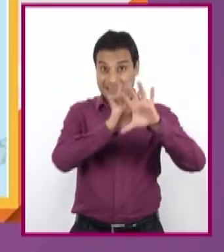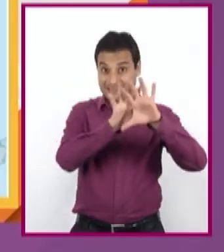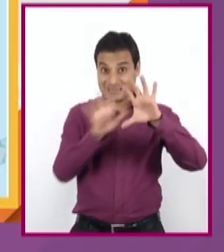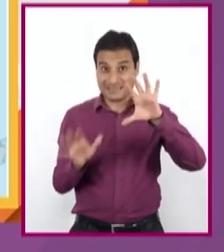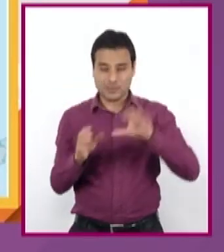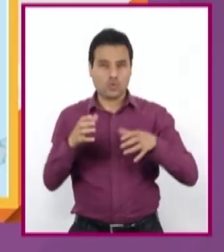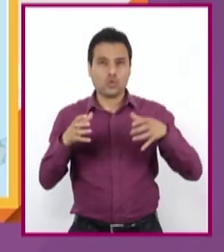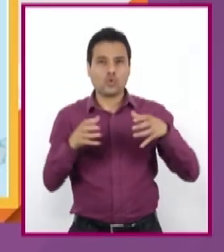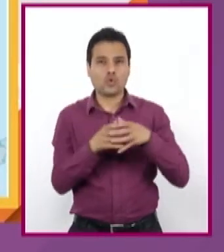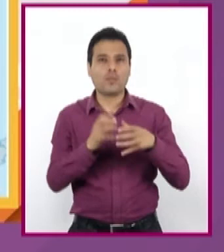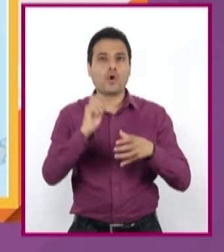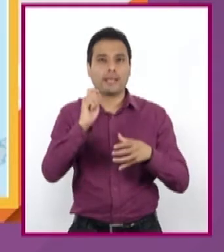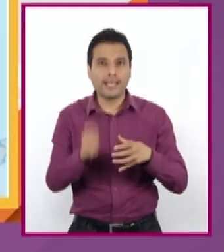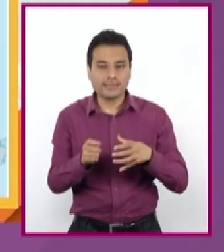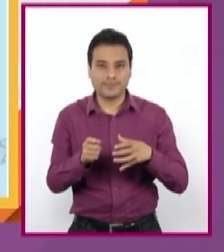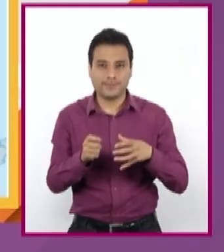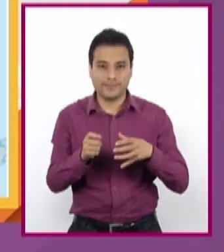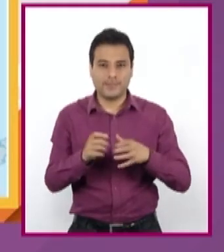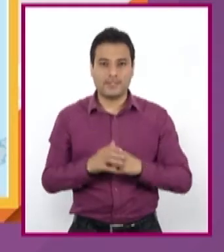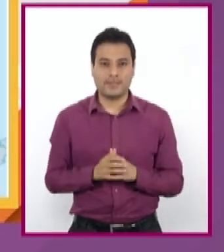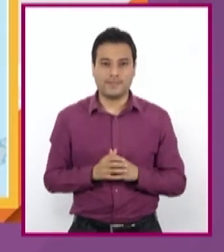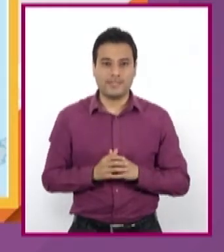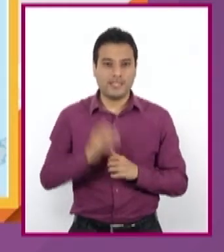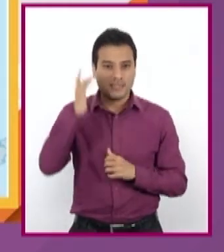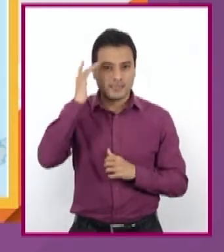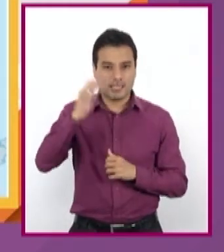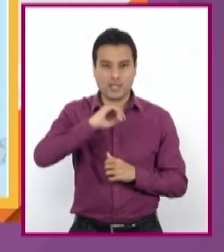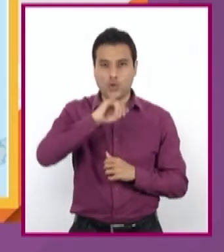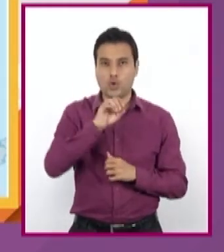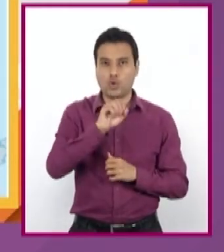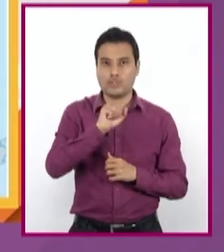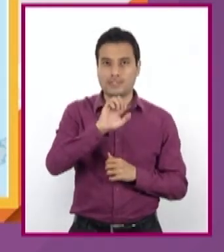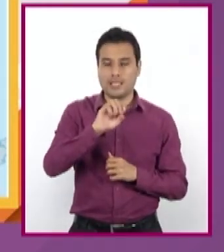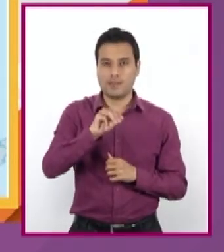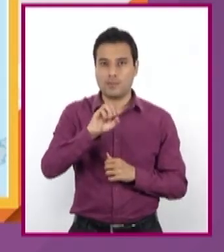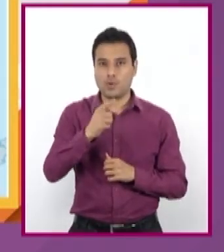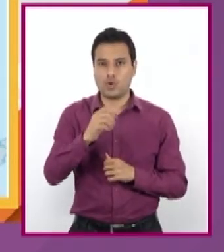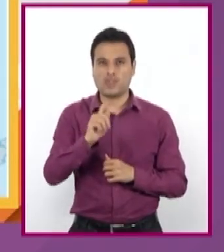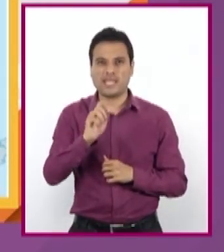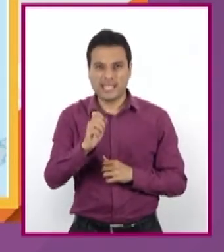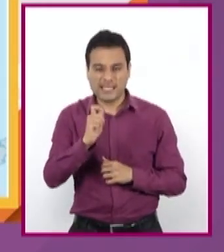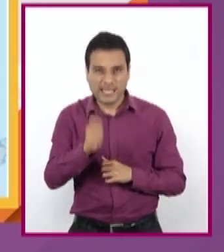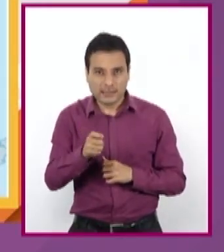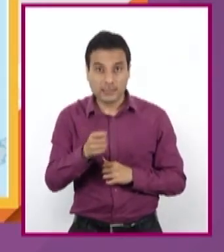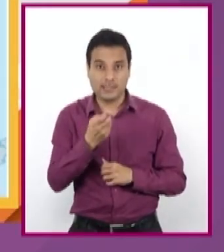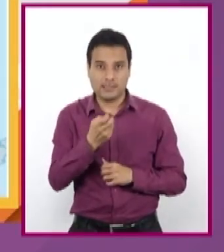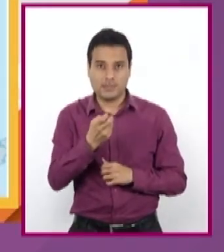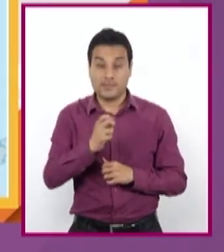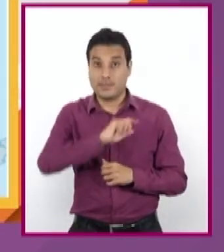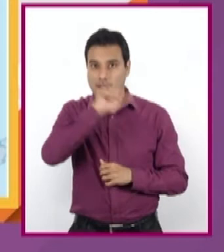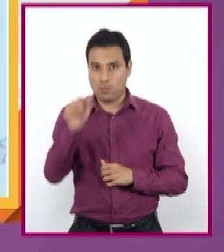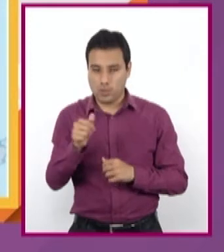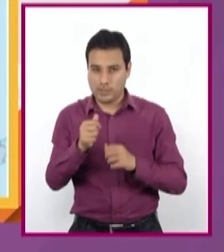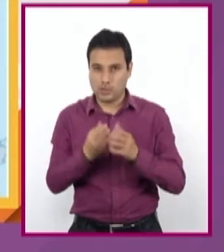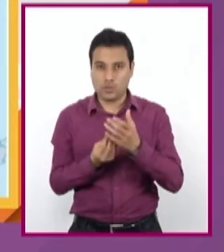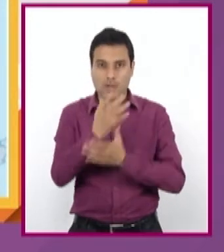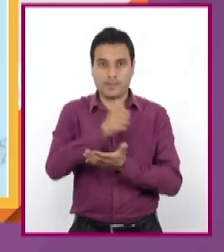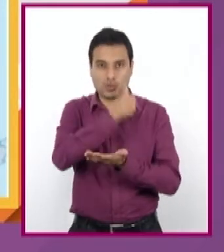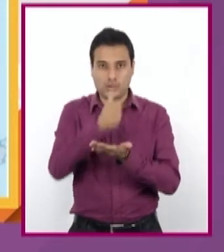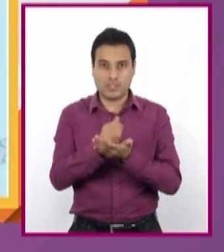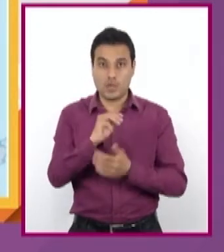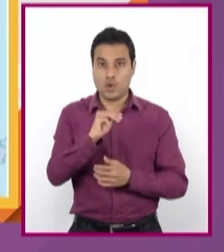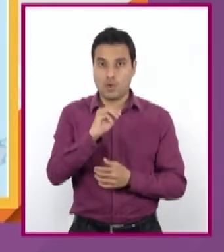cultura preclásica de San José Mogote, la cual fue el antecedente de los asentamientos de Monte Albán, capital de